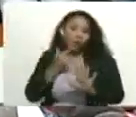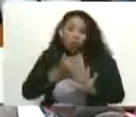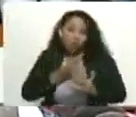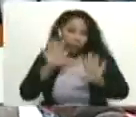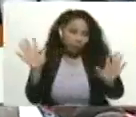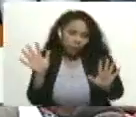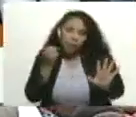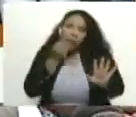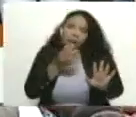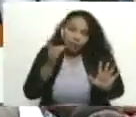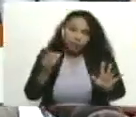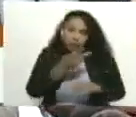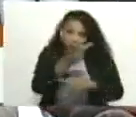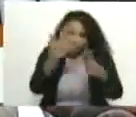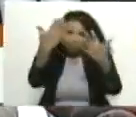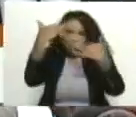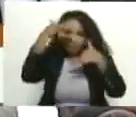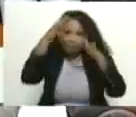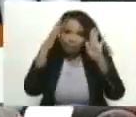Pero bueno, fíjense,